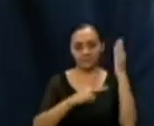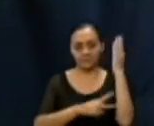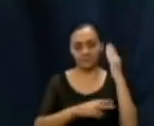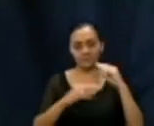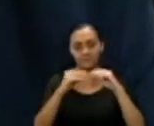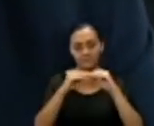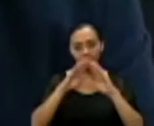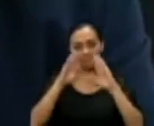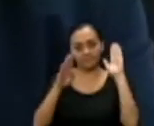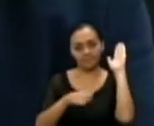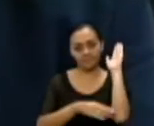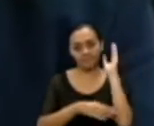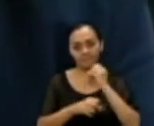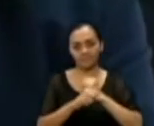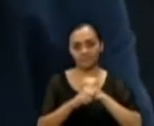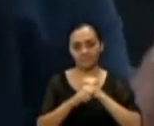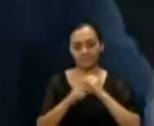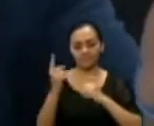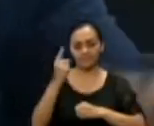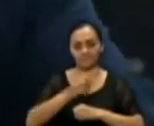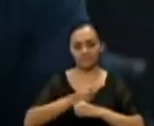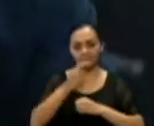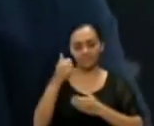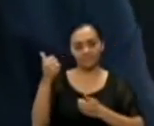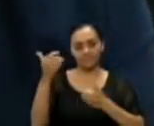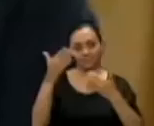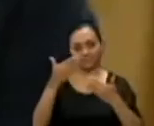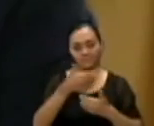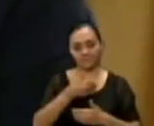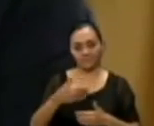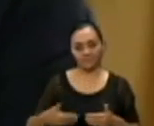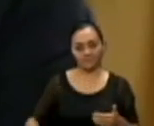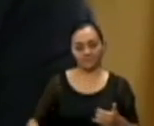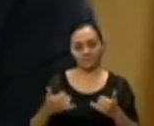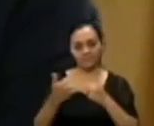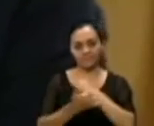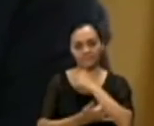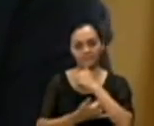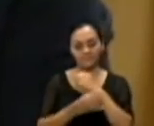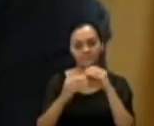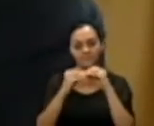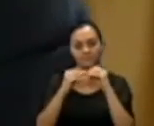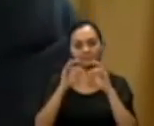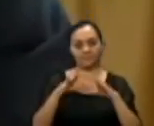una gran jornada con el señor presidente de la república bienvenido presidente del país